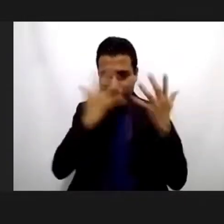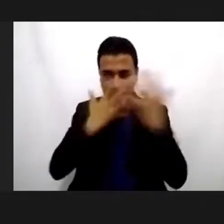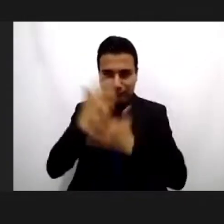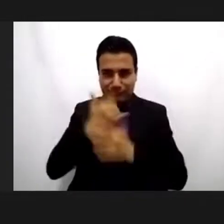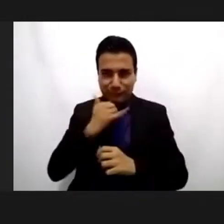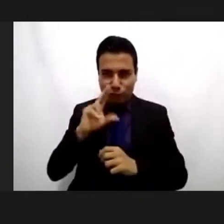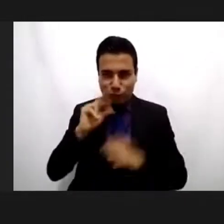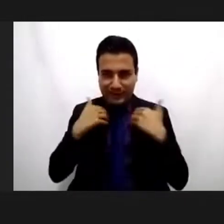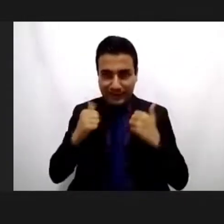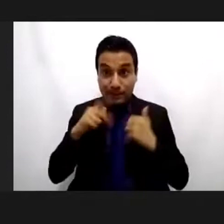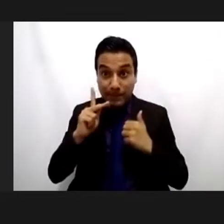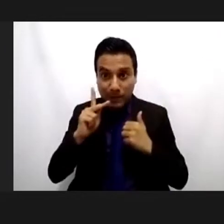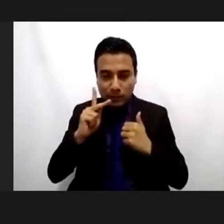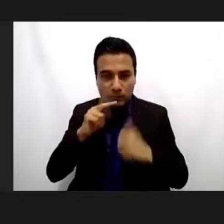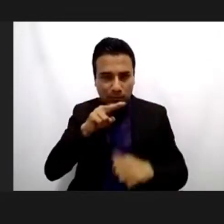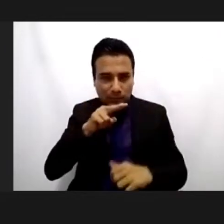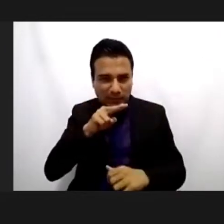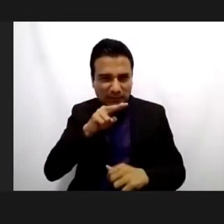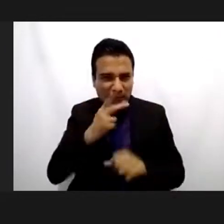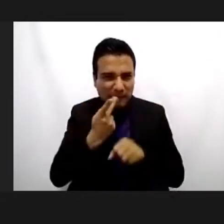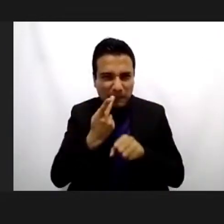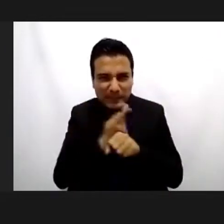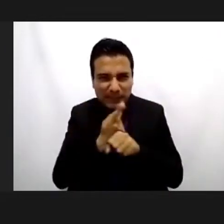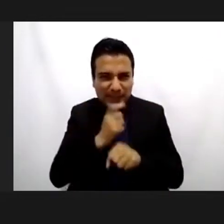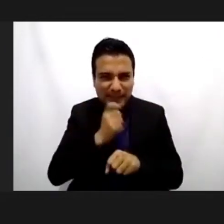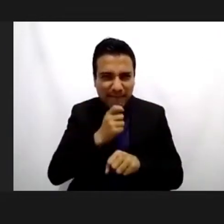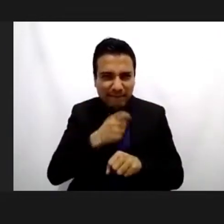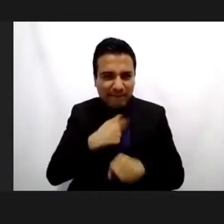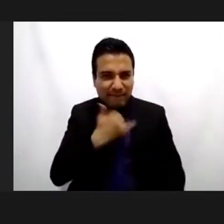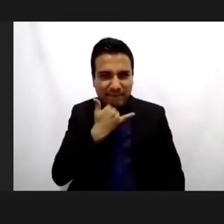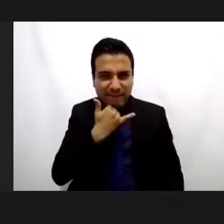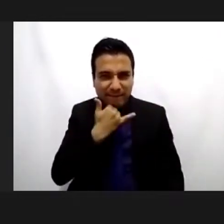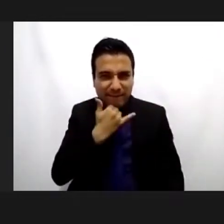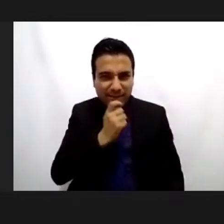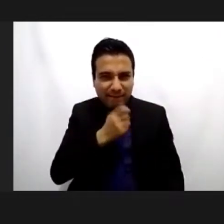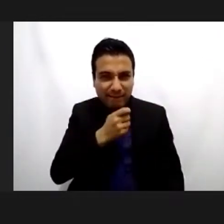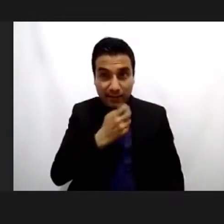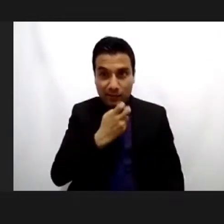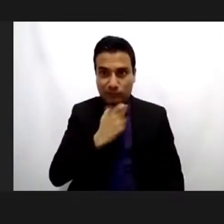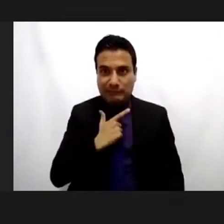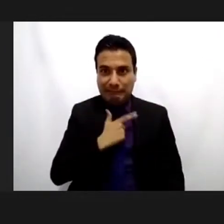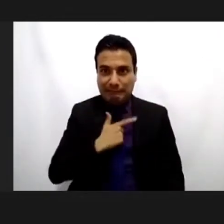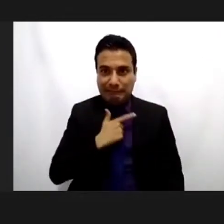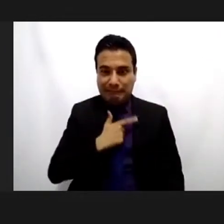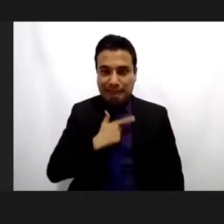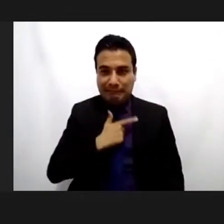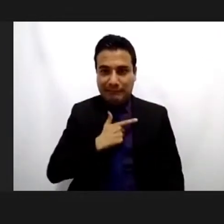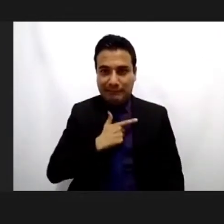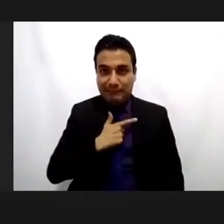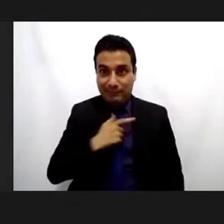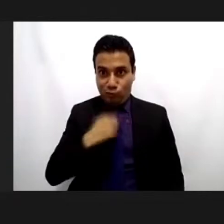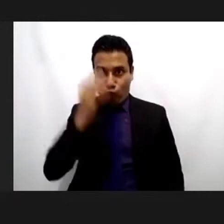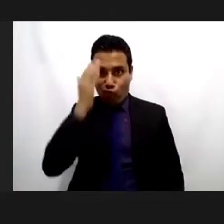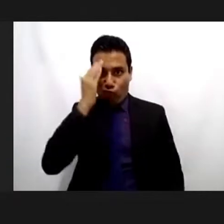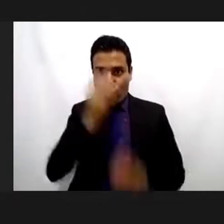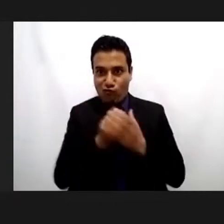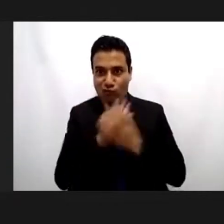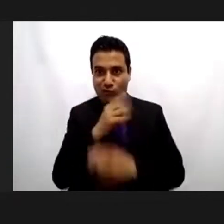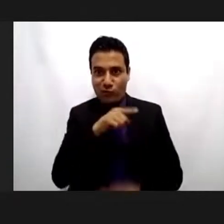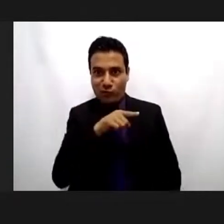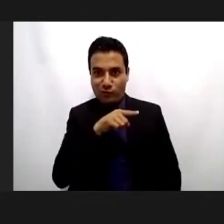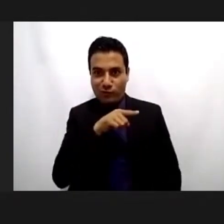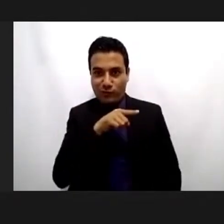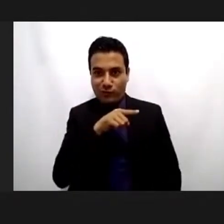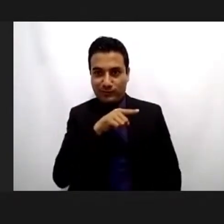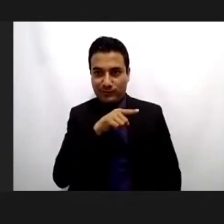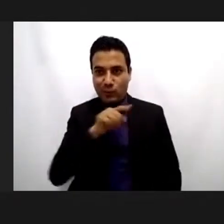ellos hablan. Y lo que me apasiona es la singularidad de ese universo. Yo estoy conociendo algo nuevo, ¿ya? Y me pasa en